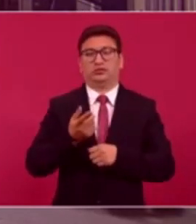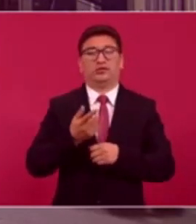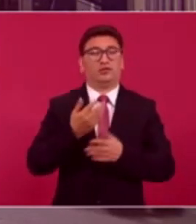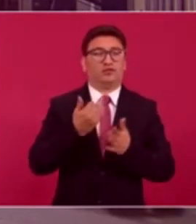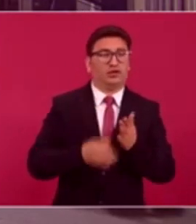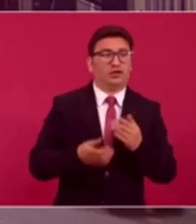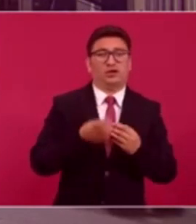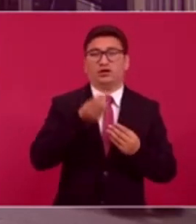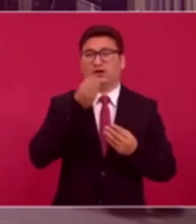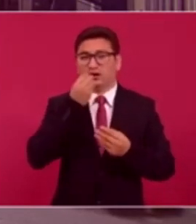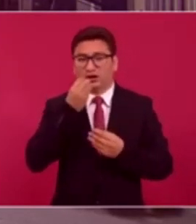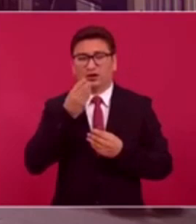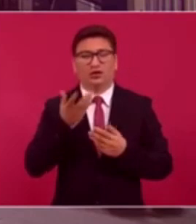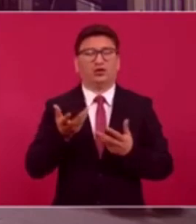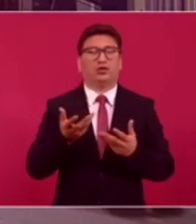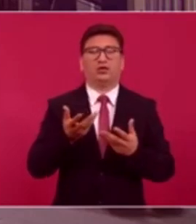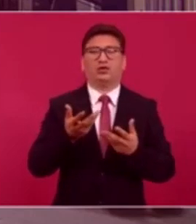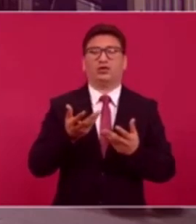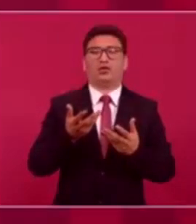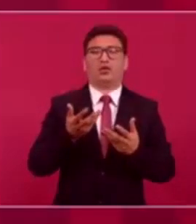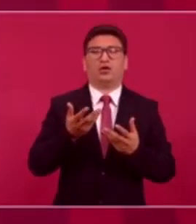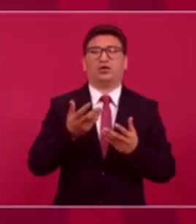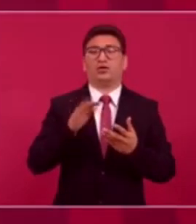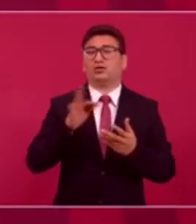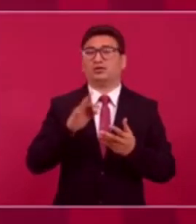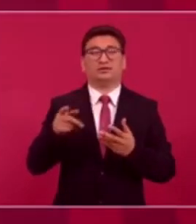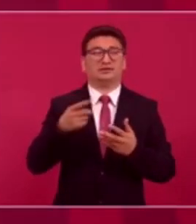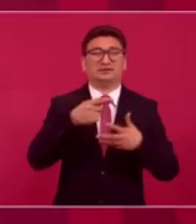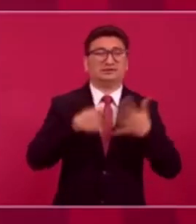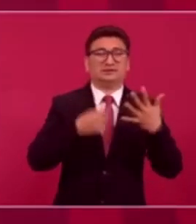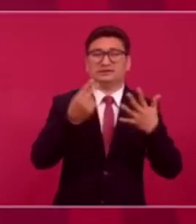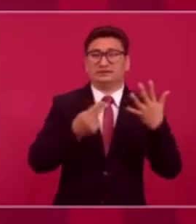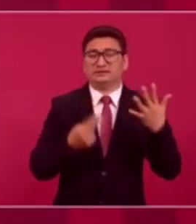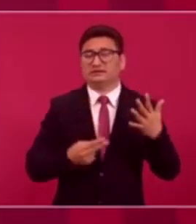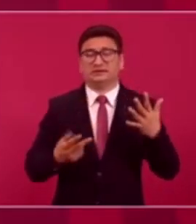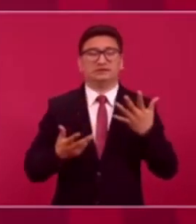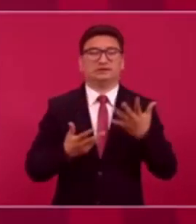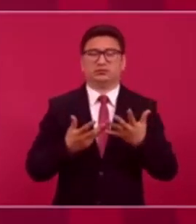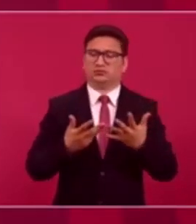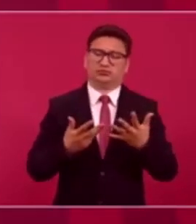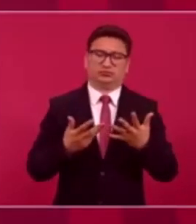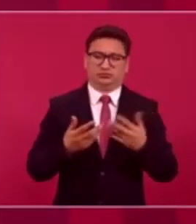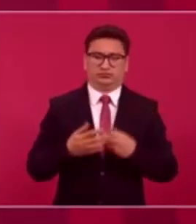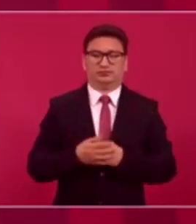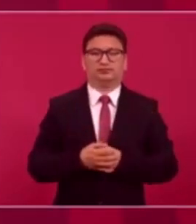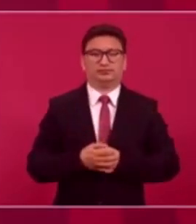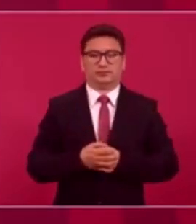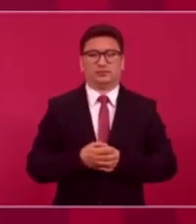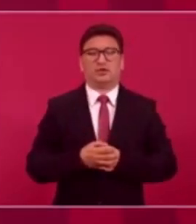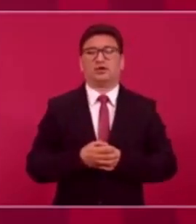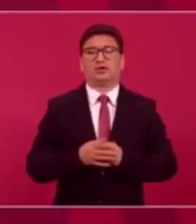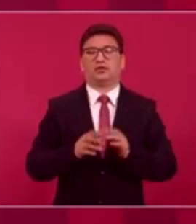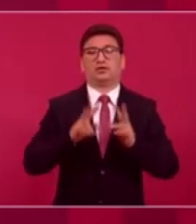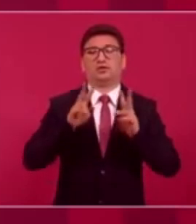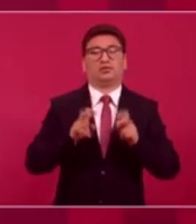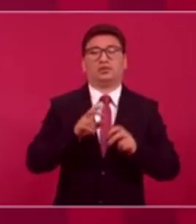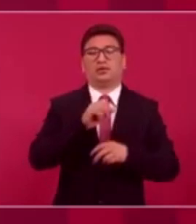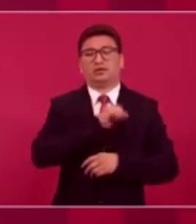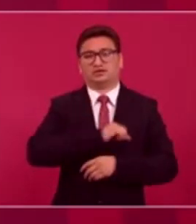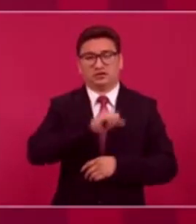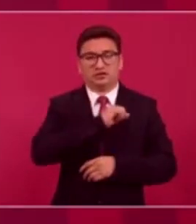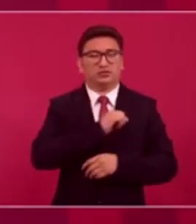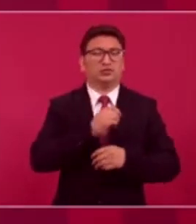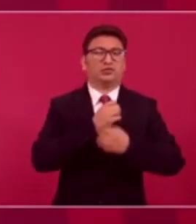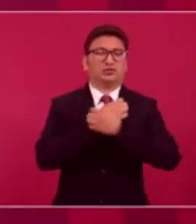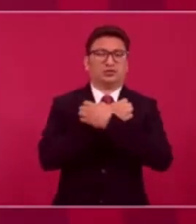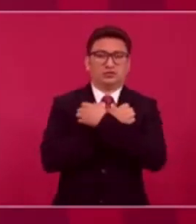hambre, que tengan cubiertas sus necesidades básicas de salud, de